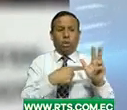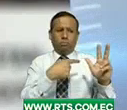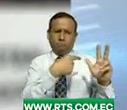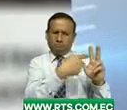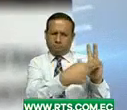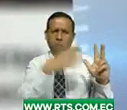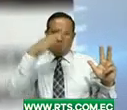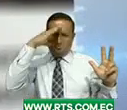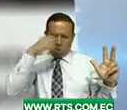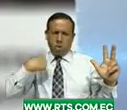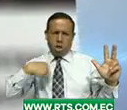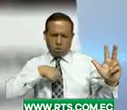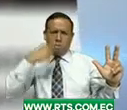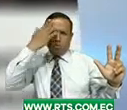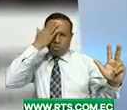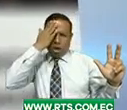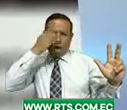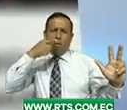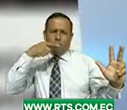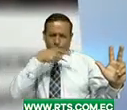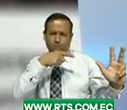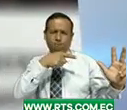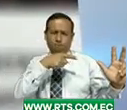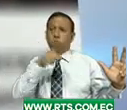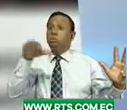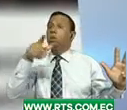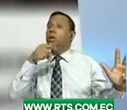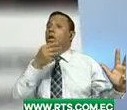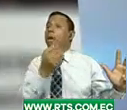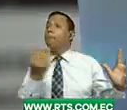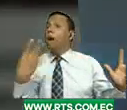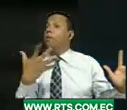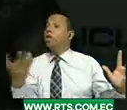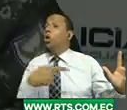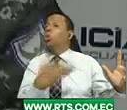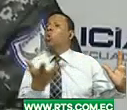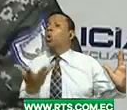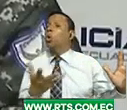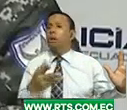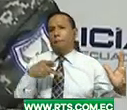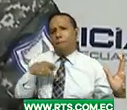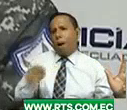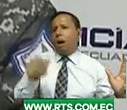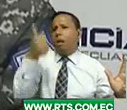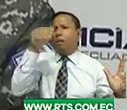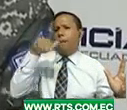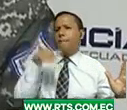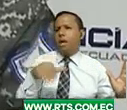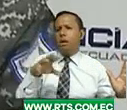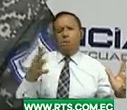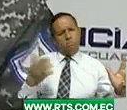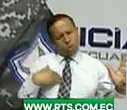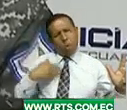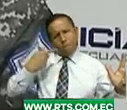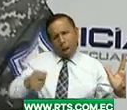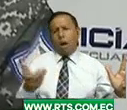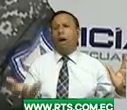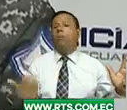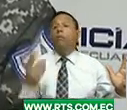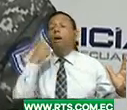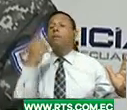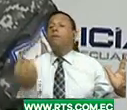bien identificado, 10 mil dólares por su cabeza y su grupo de motorizados. En este momento aquellos panfletos que han